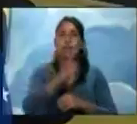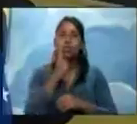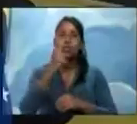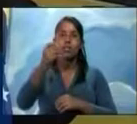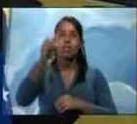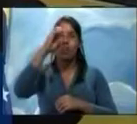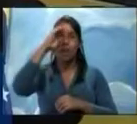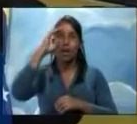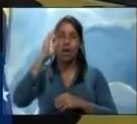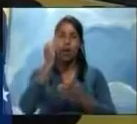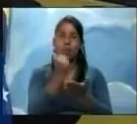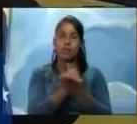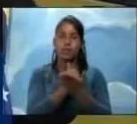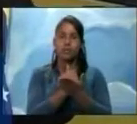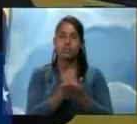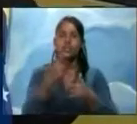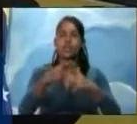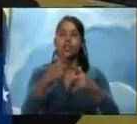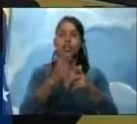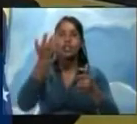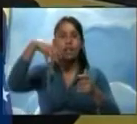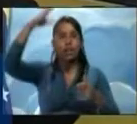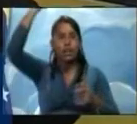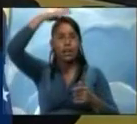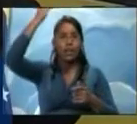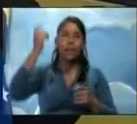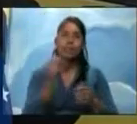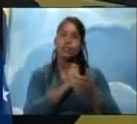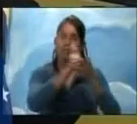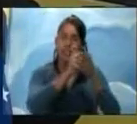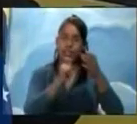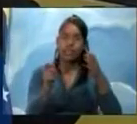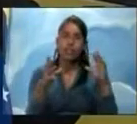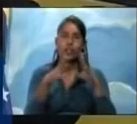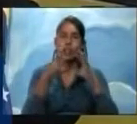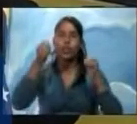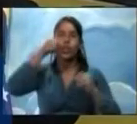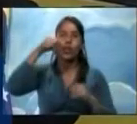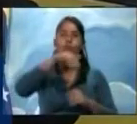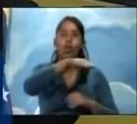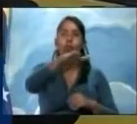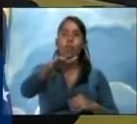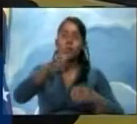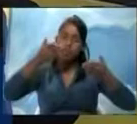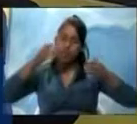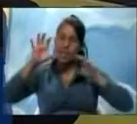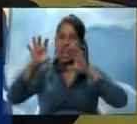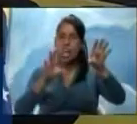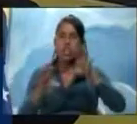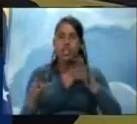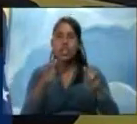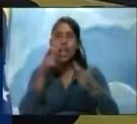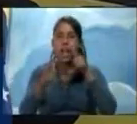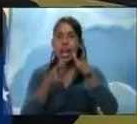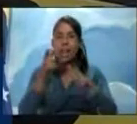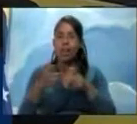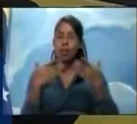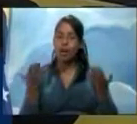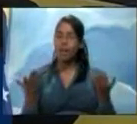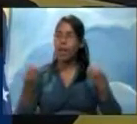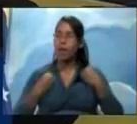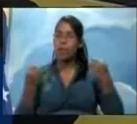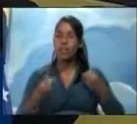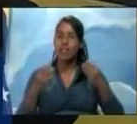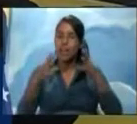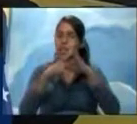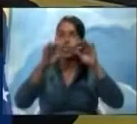dice: Amén. Entonces el rey Darío escribió a todos los pueblos, naciones y lengua que habitan en